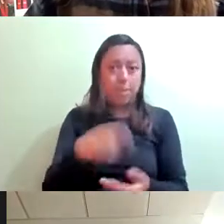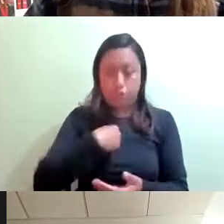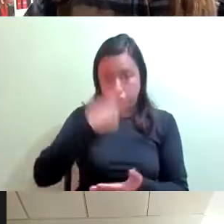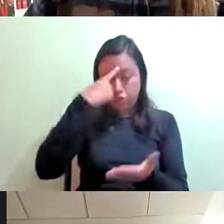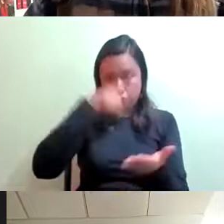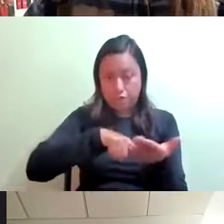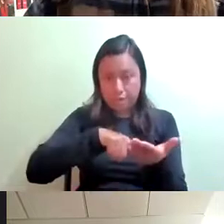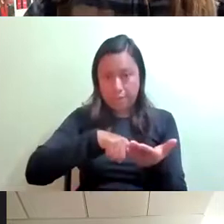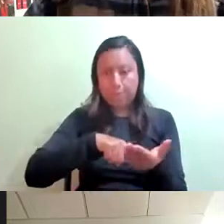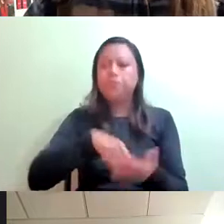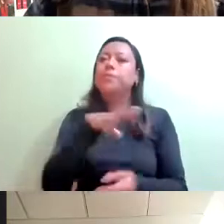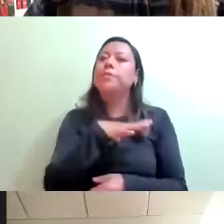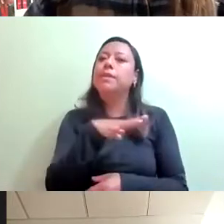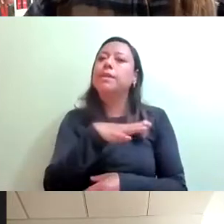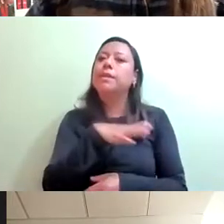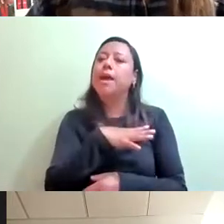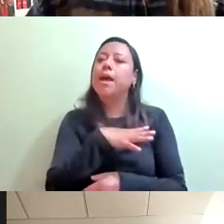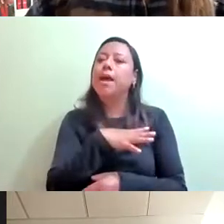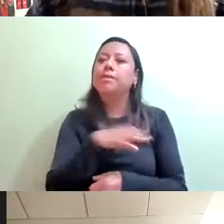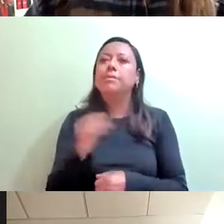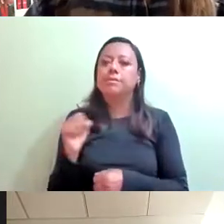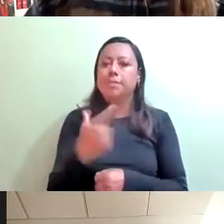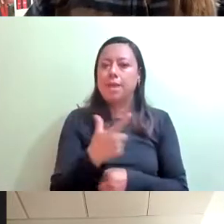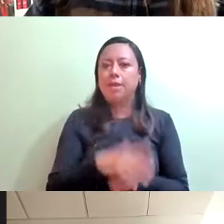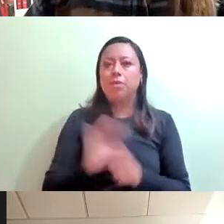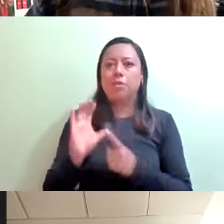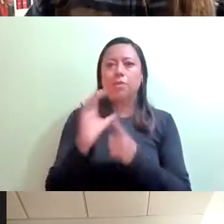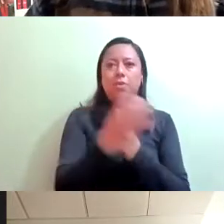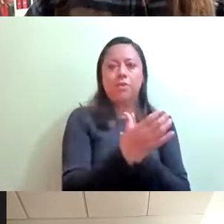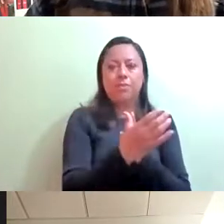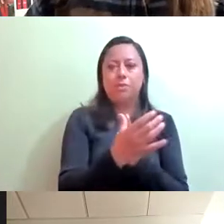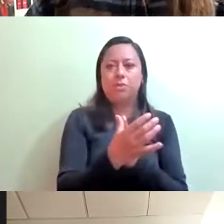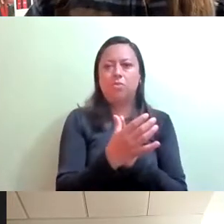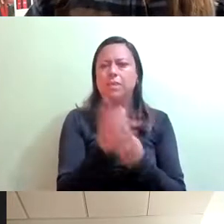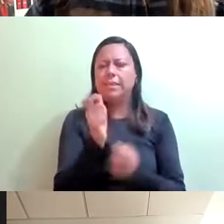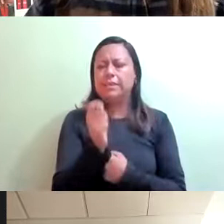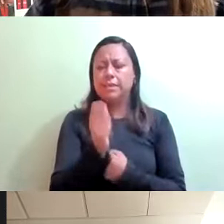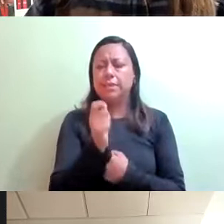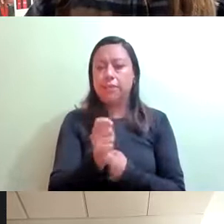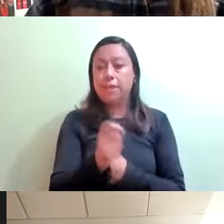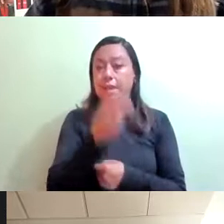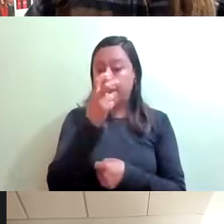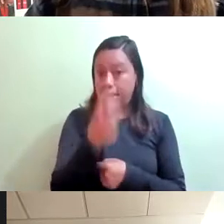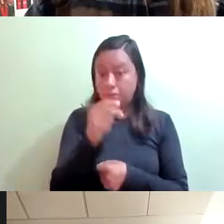la existencia misma de la comisión ya es un buen